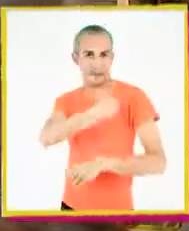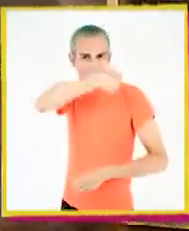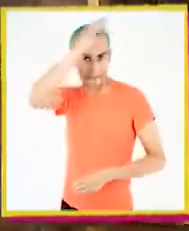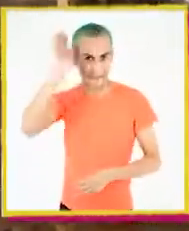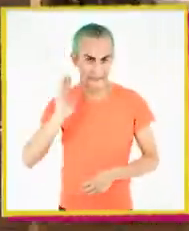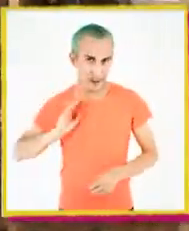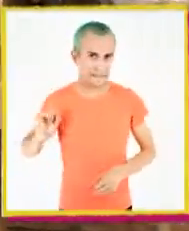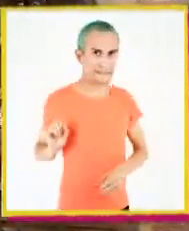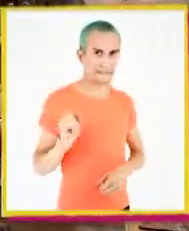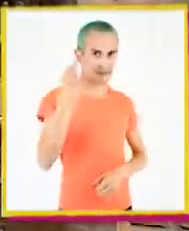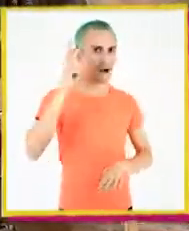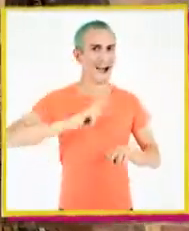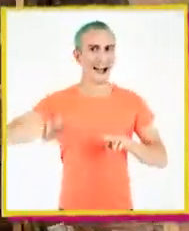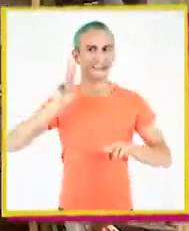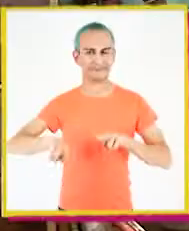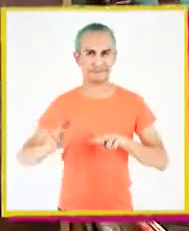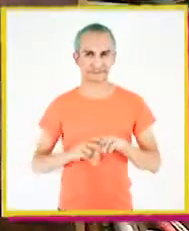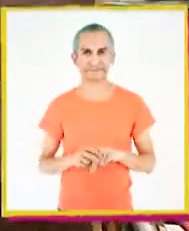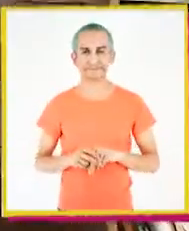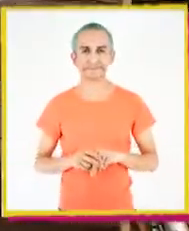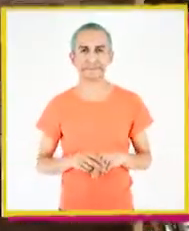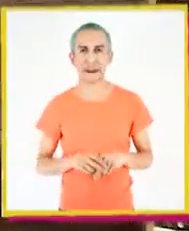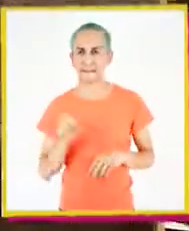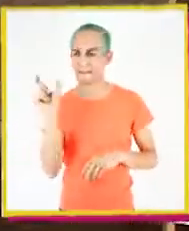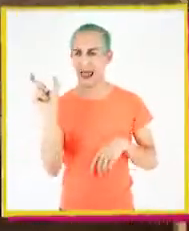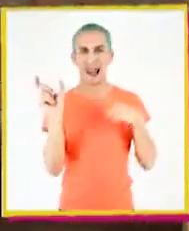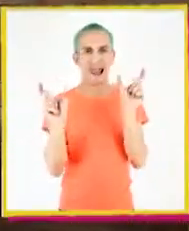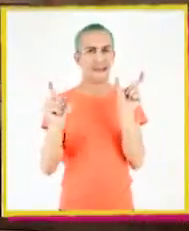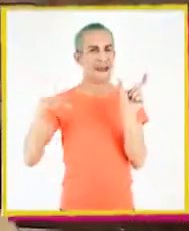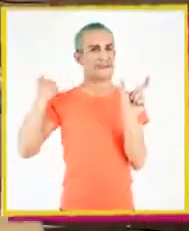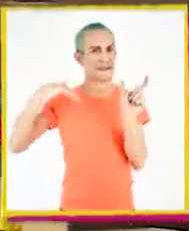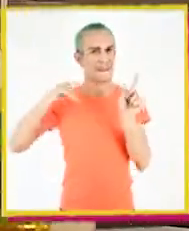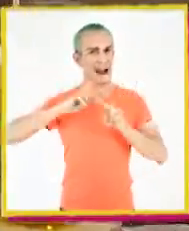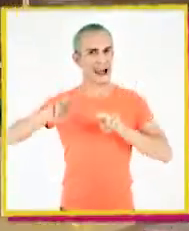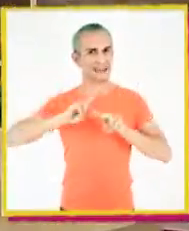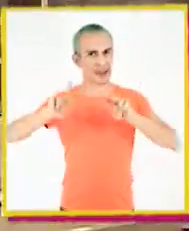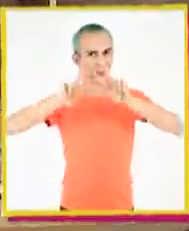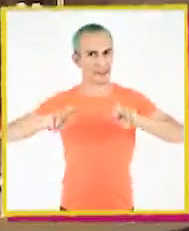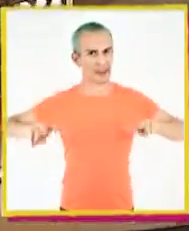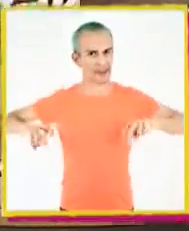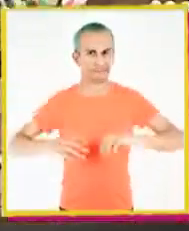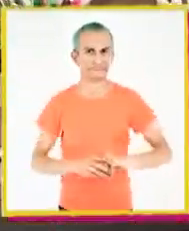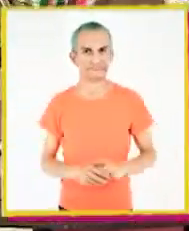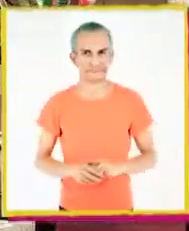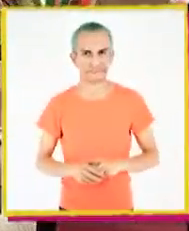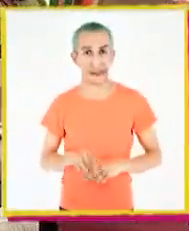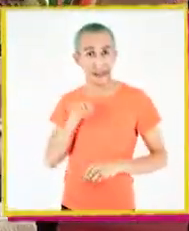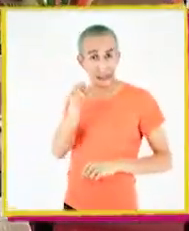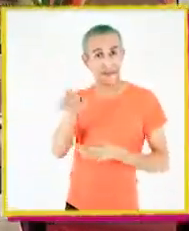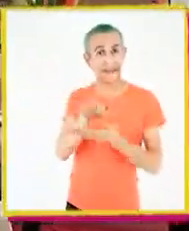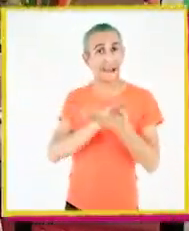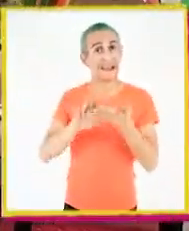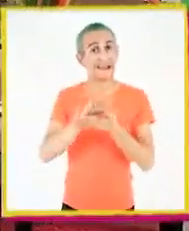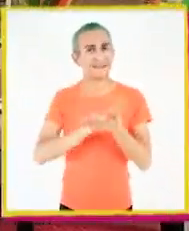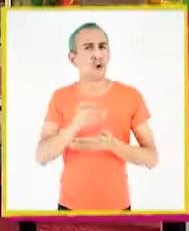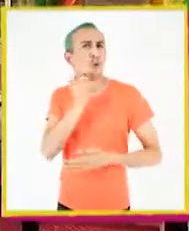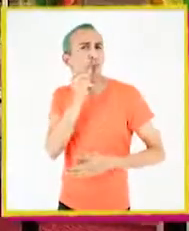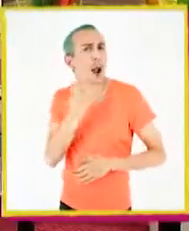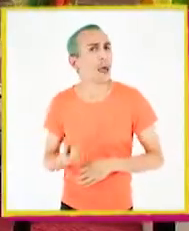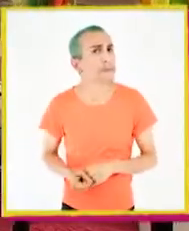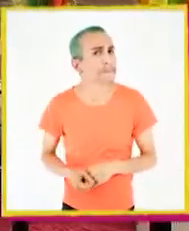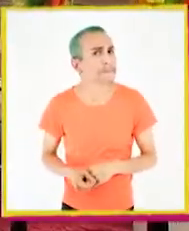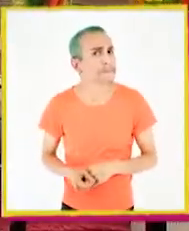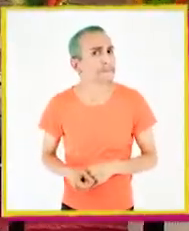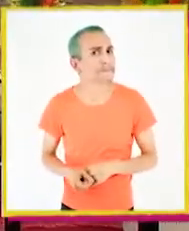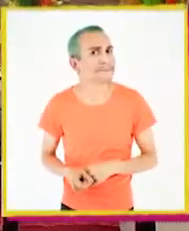a Maca. Lo primero que debemos saber son las palabras claves para realizar la investigación. En este caso, ¿cuáles